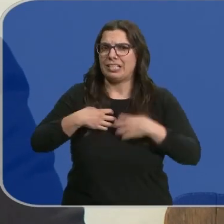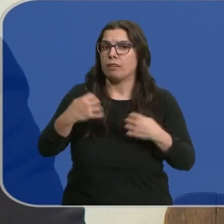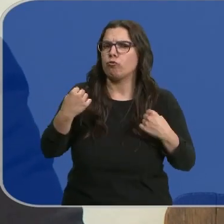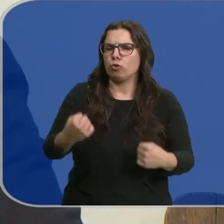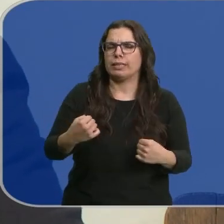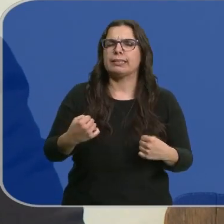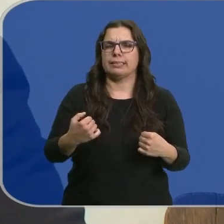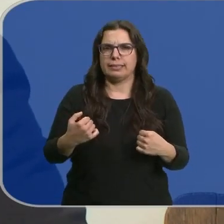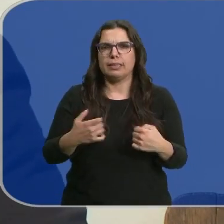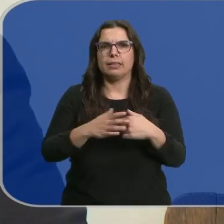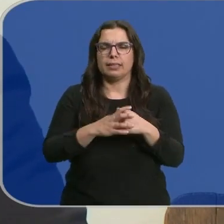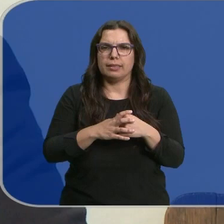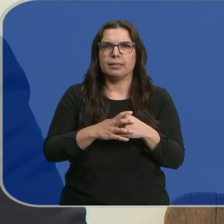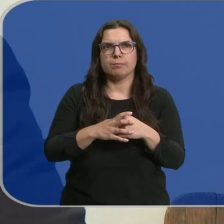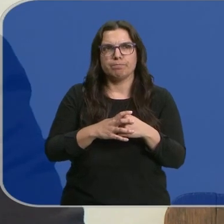ansiedad,